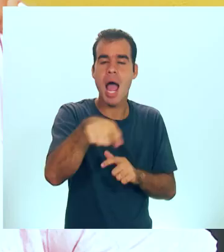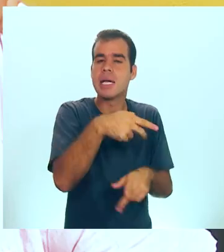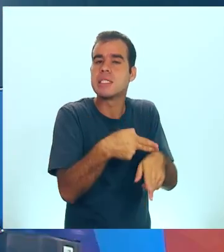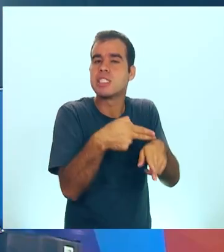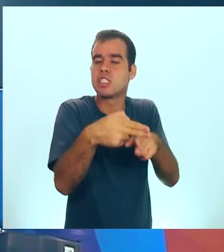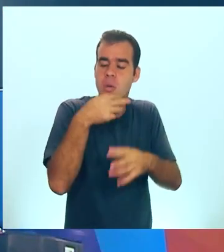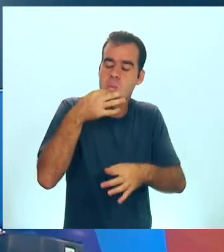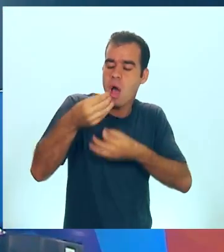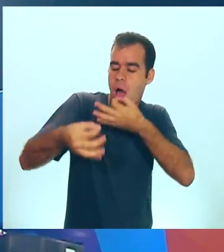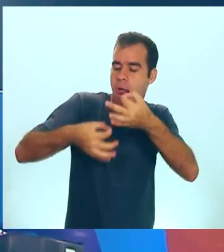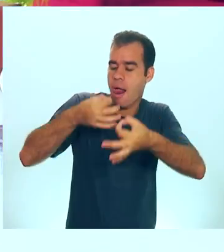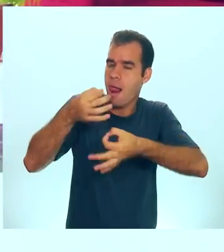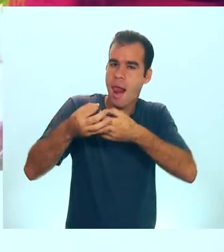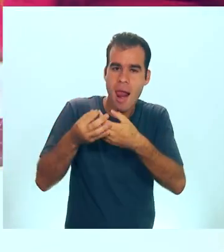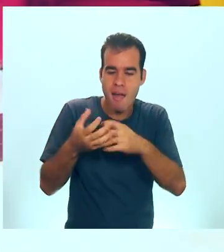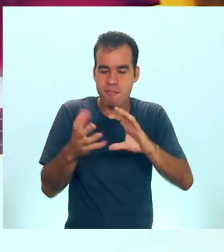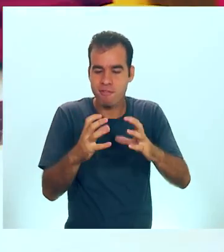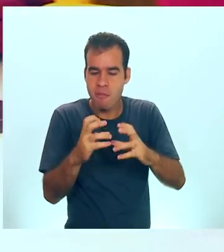historias para contar.